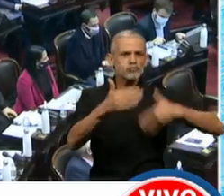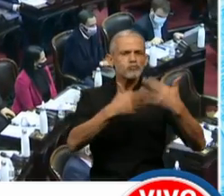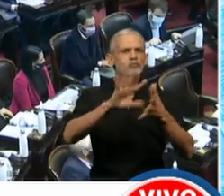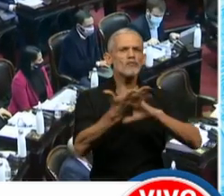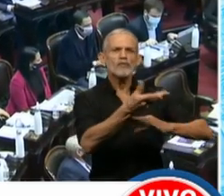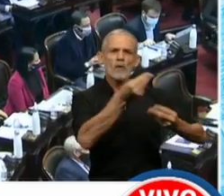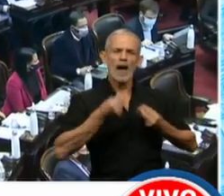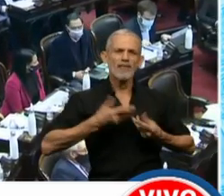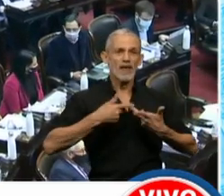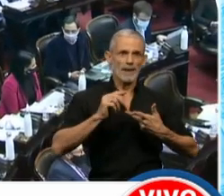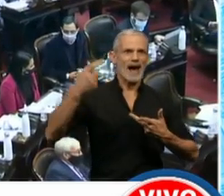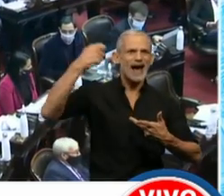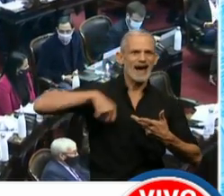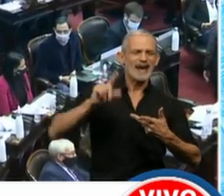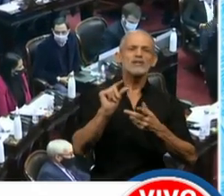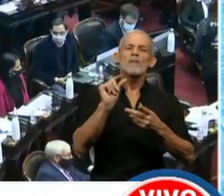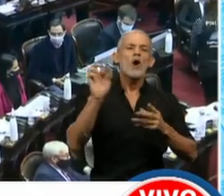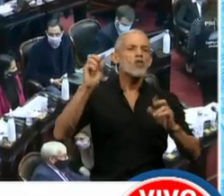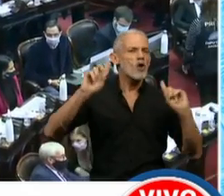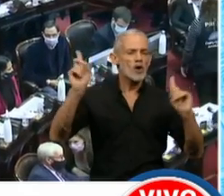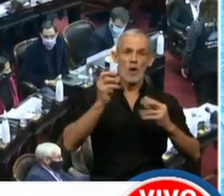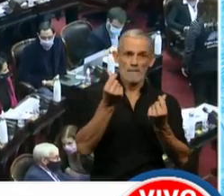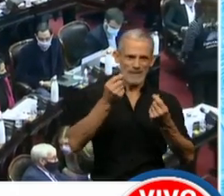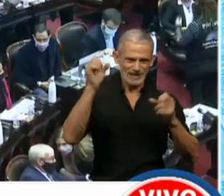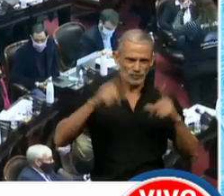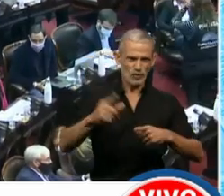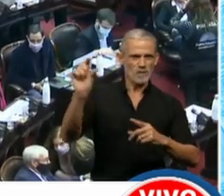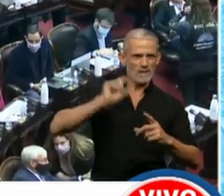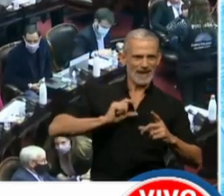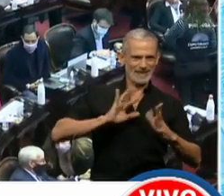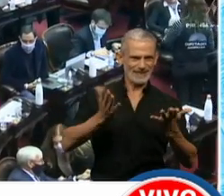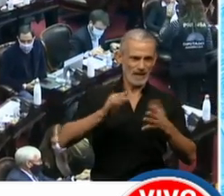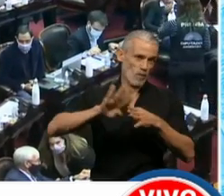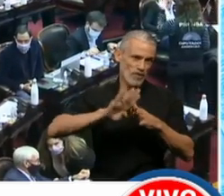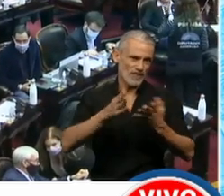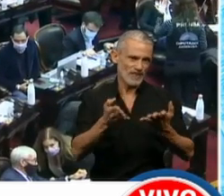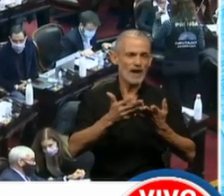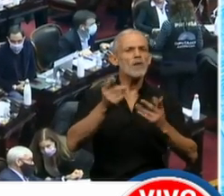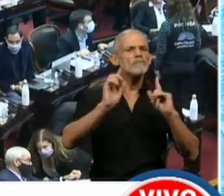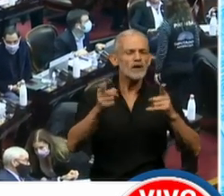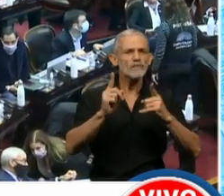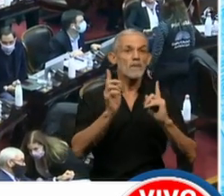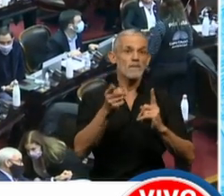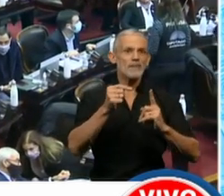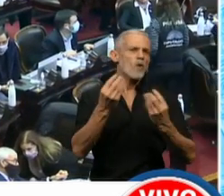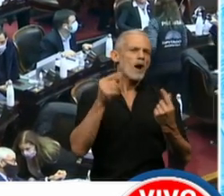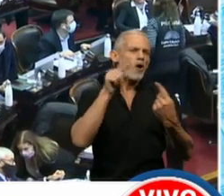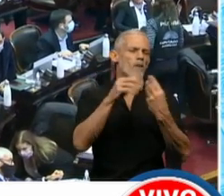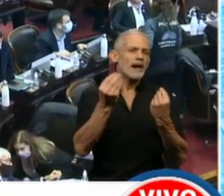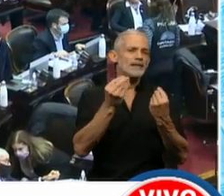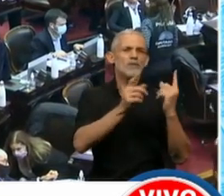para captar crédito en moneda local o doméstica se mantenga como eje la